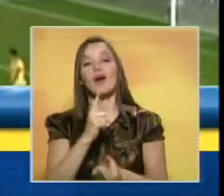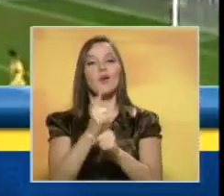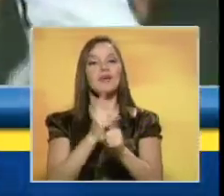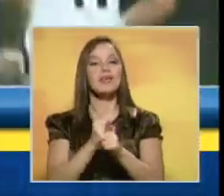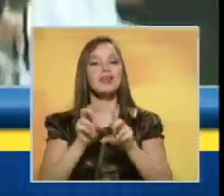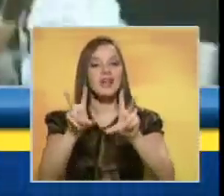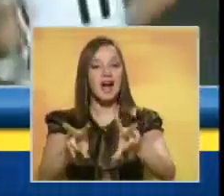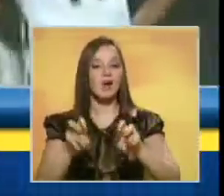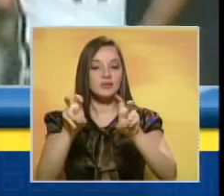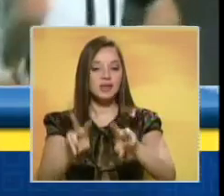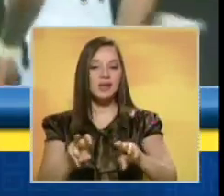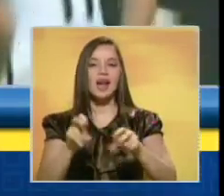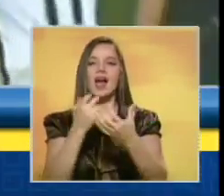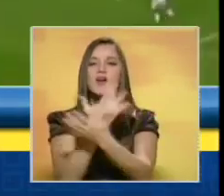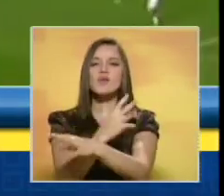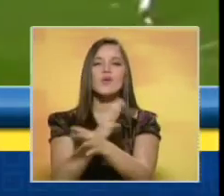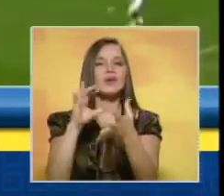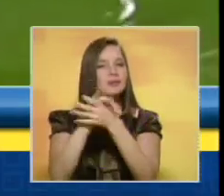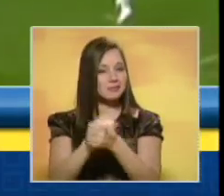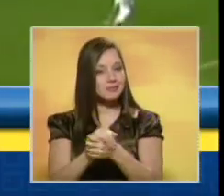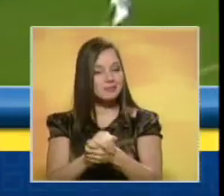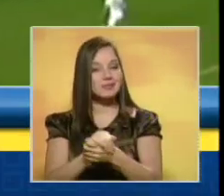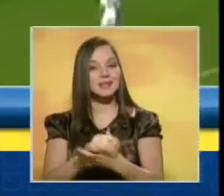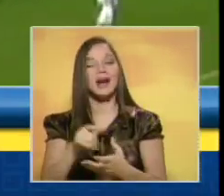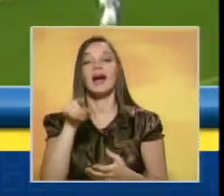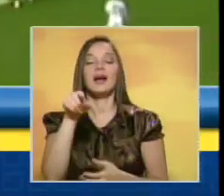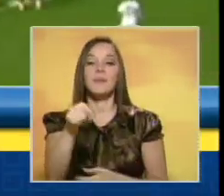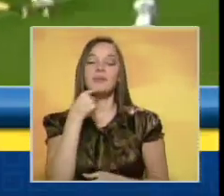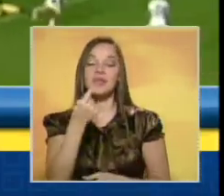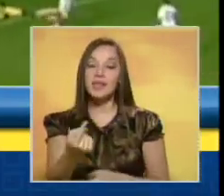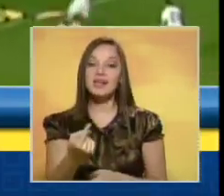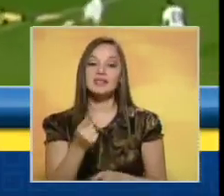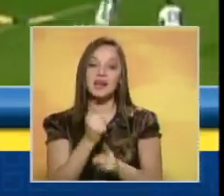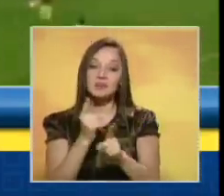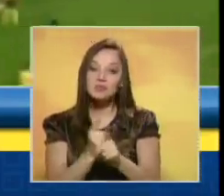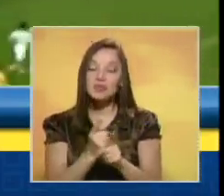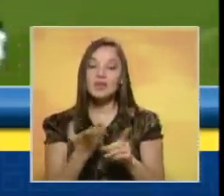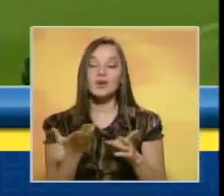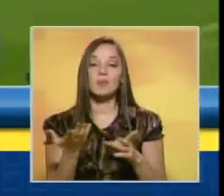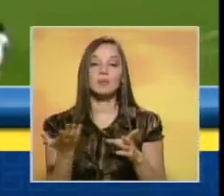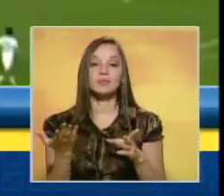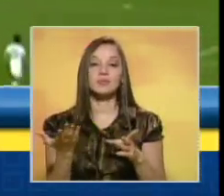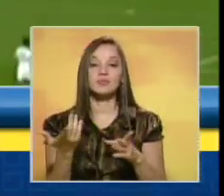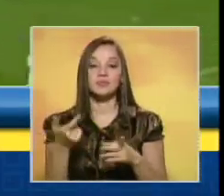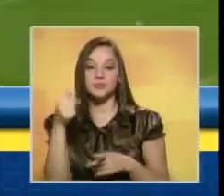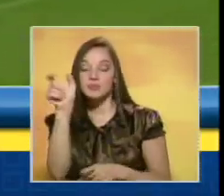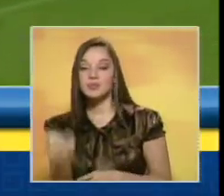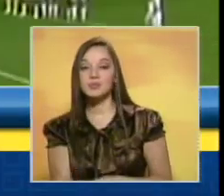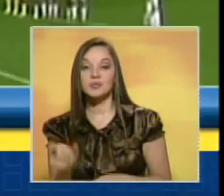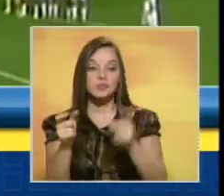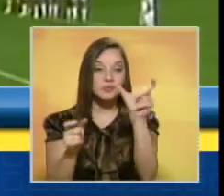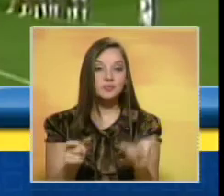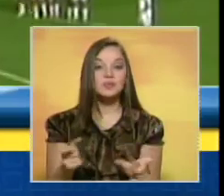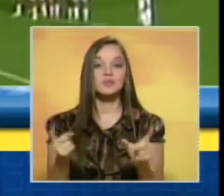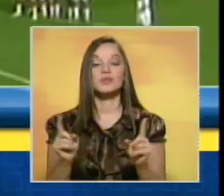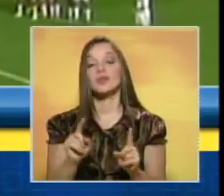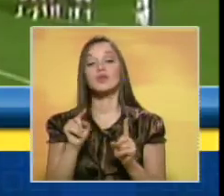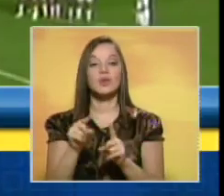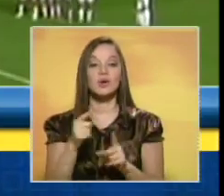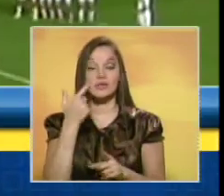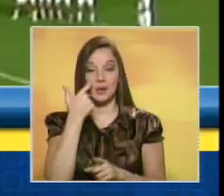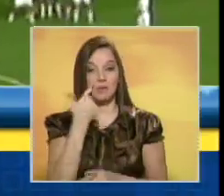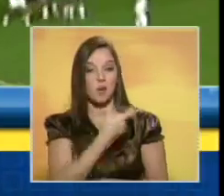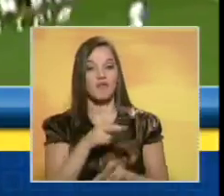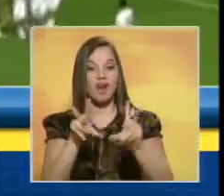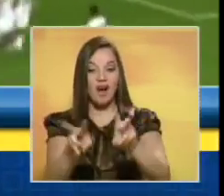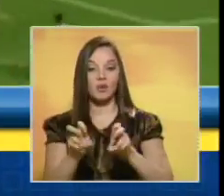partido amistoso. Marcos Royce y Lucas Podolski anotaron por los teutones, mientras que James Troisi y Mael Jedinak lo hicieron por